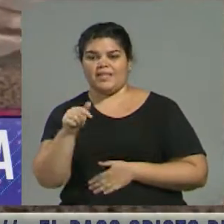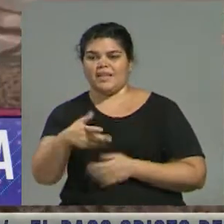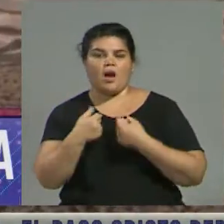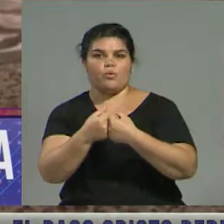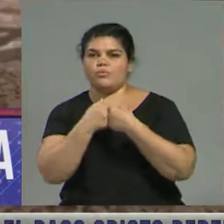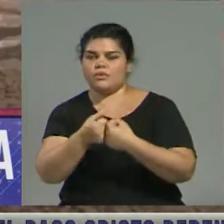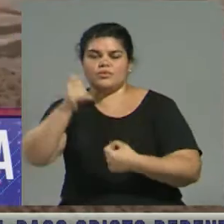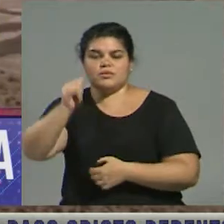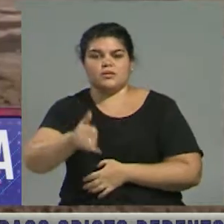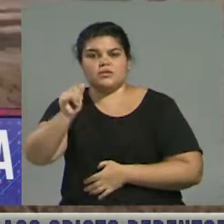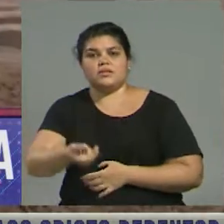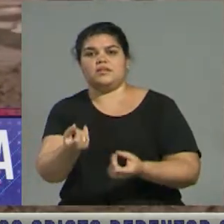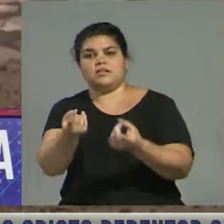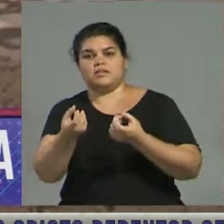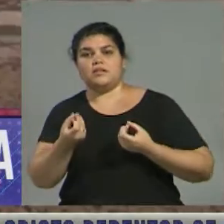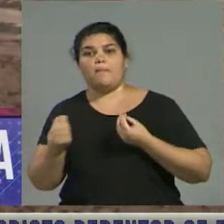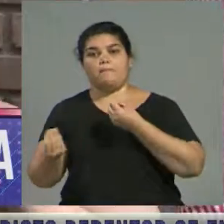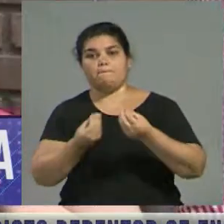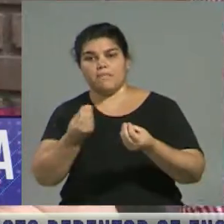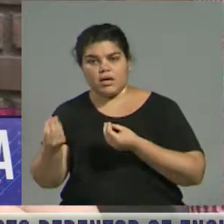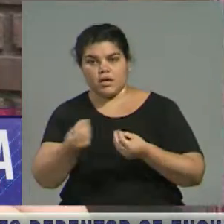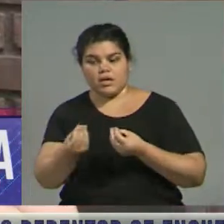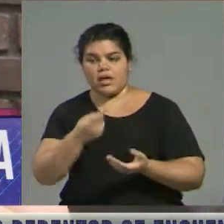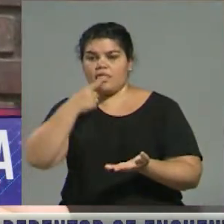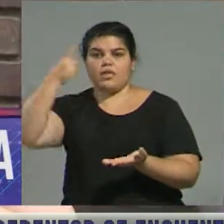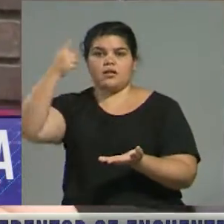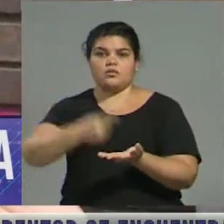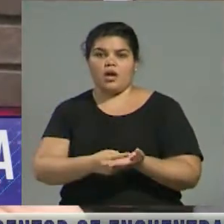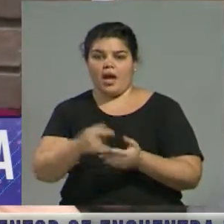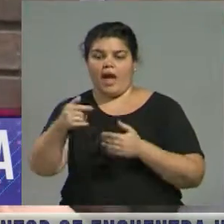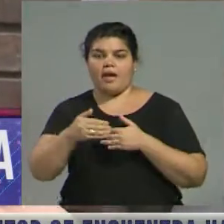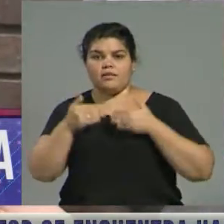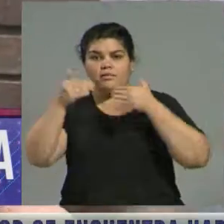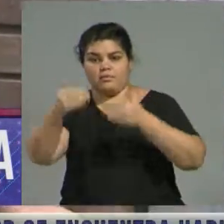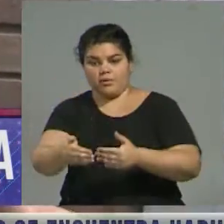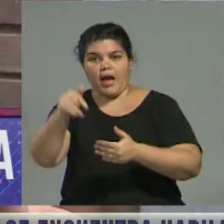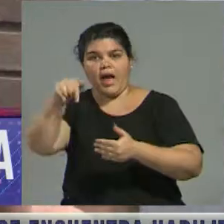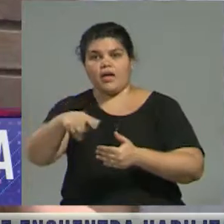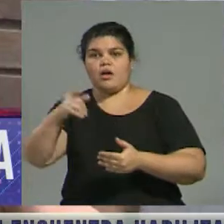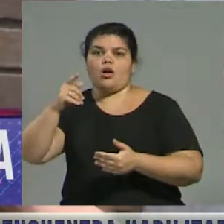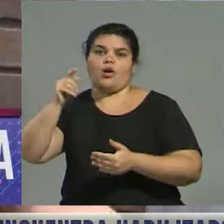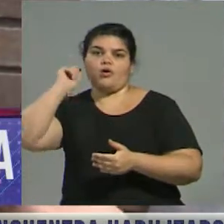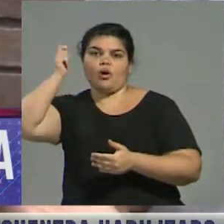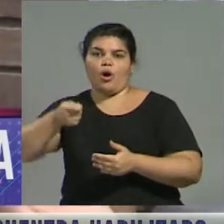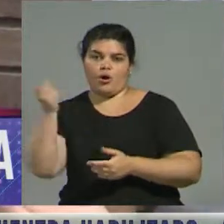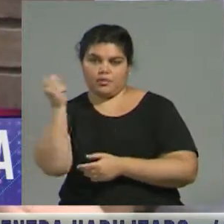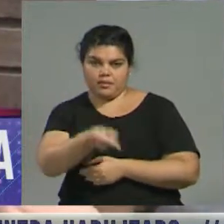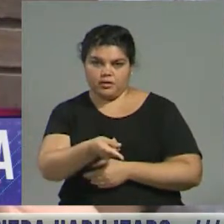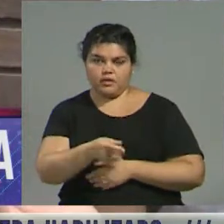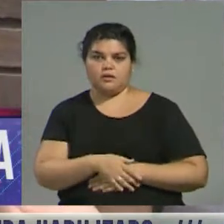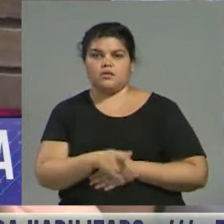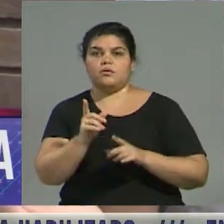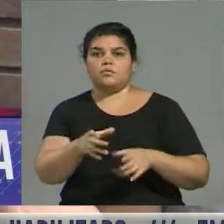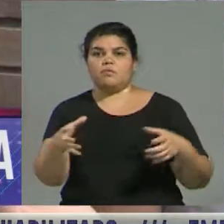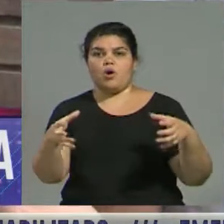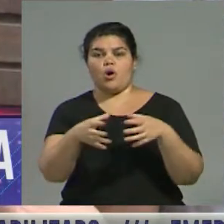necesario para llevar adelante el fallo de medio término que la Corte había ordenado. Tanto el Comité Ejecutivo como el